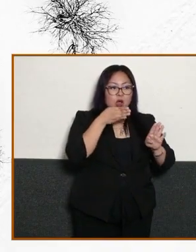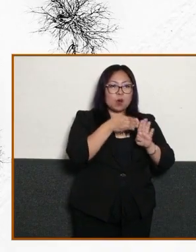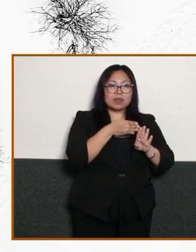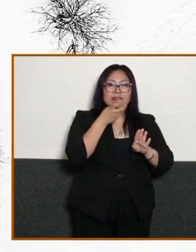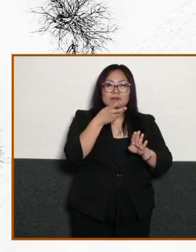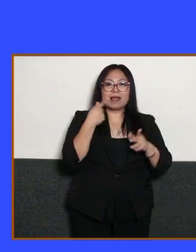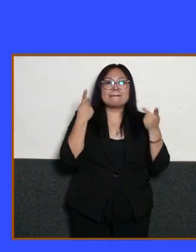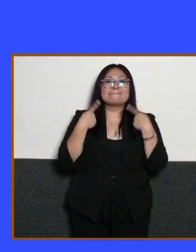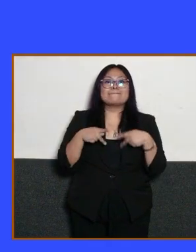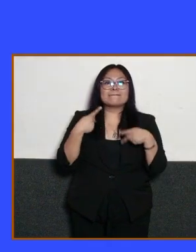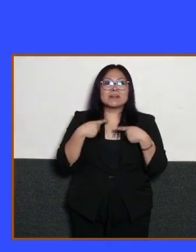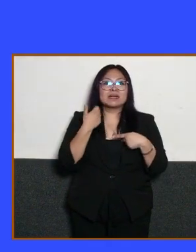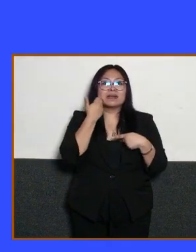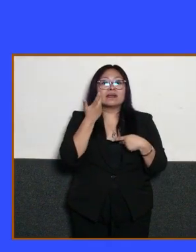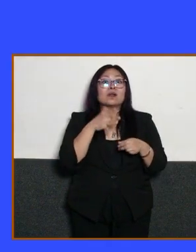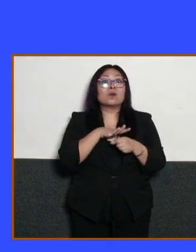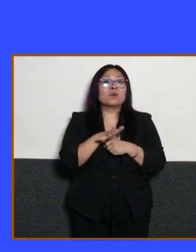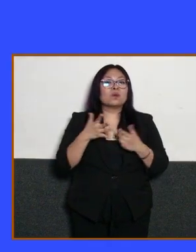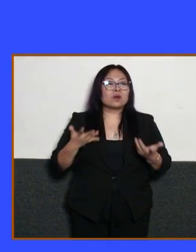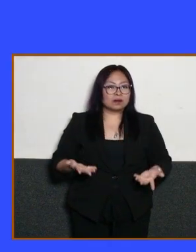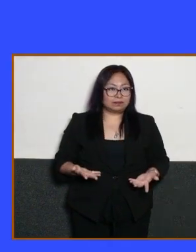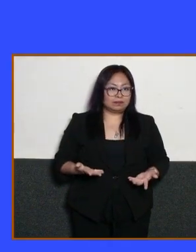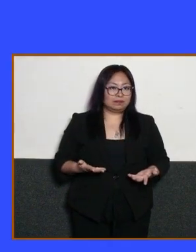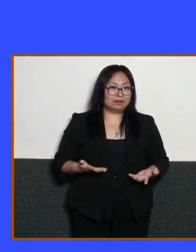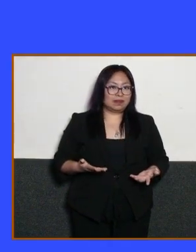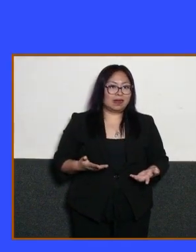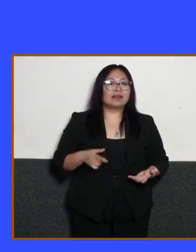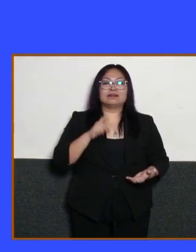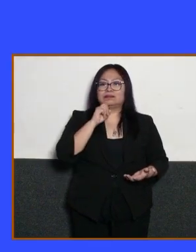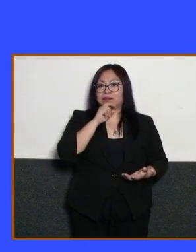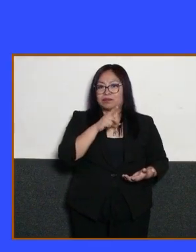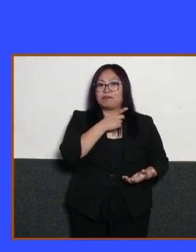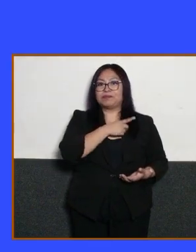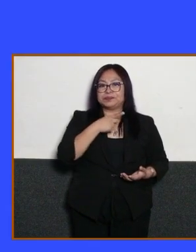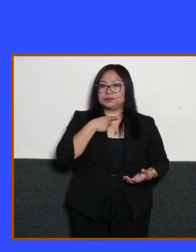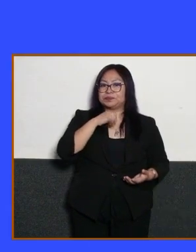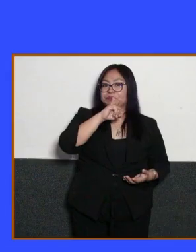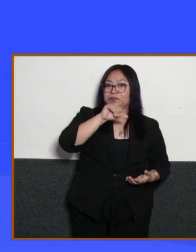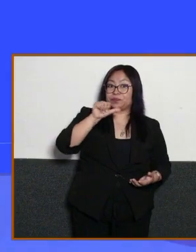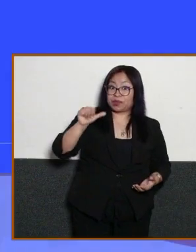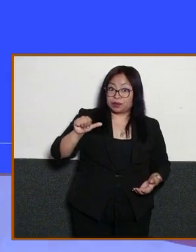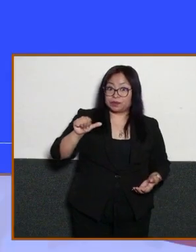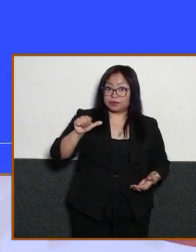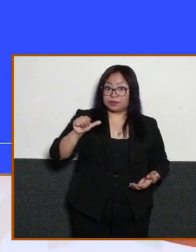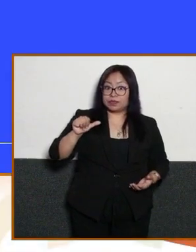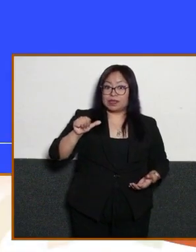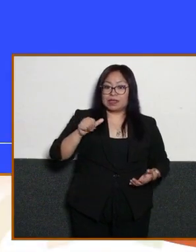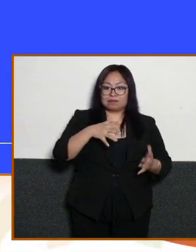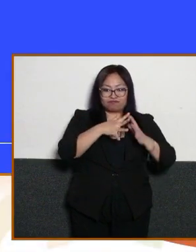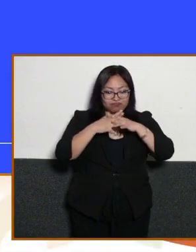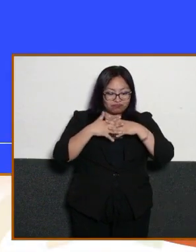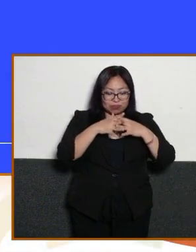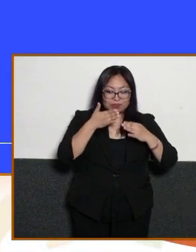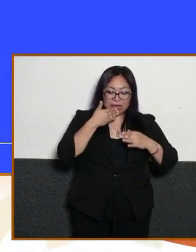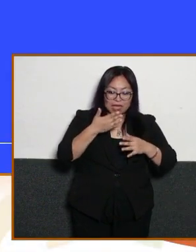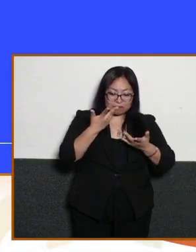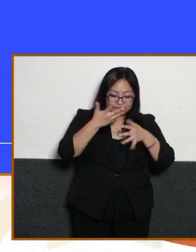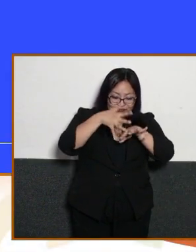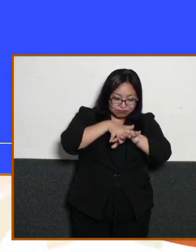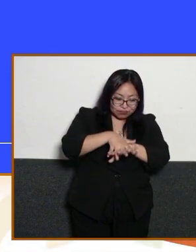las personas? Y tenemos que aspirar a una inteligencia híbrida que nos ayude a construir un